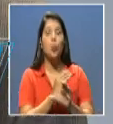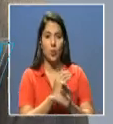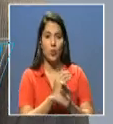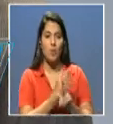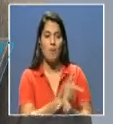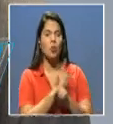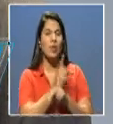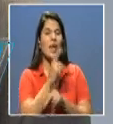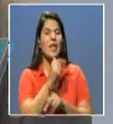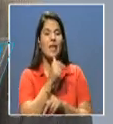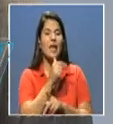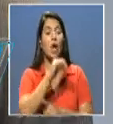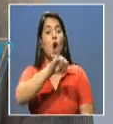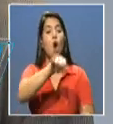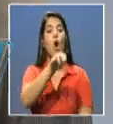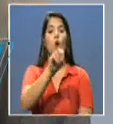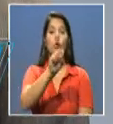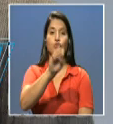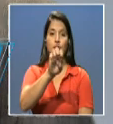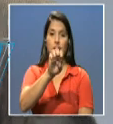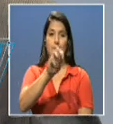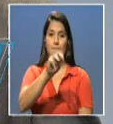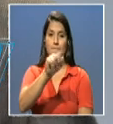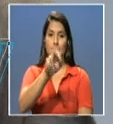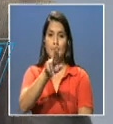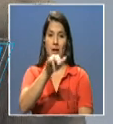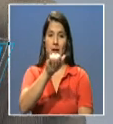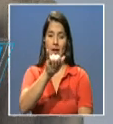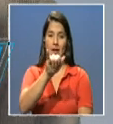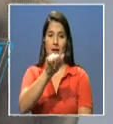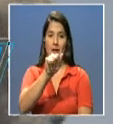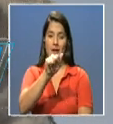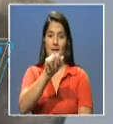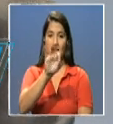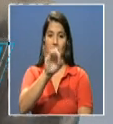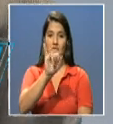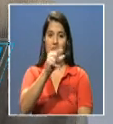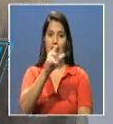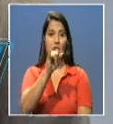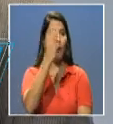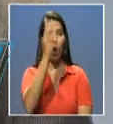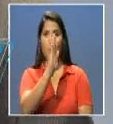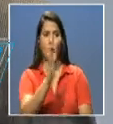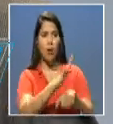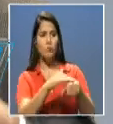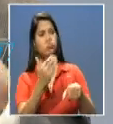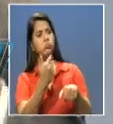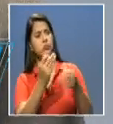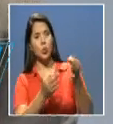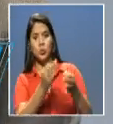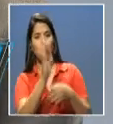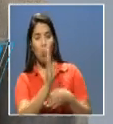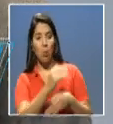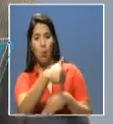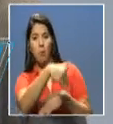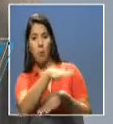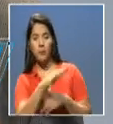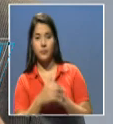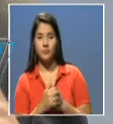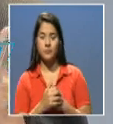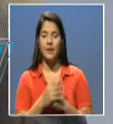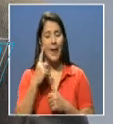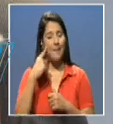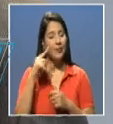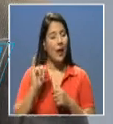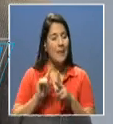fue llamado por el Ministerio Público. Entonces estos son temas recurrentes. Lo importante ahora es el escándalo, lo importante ahora